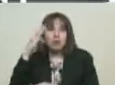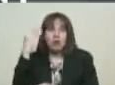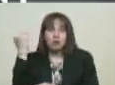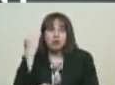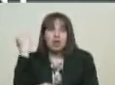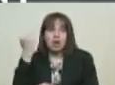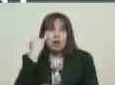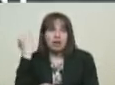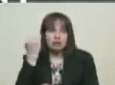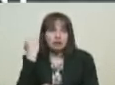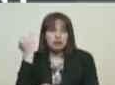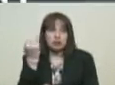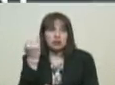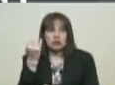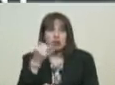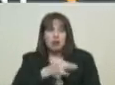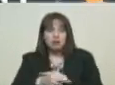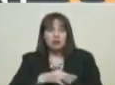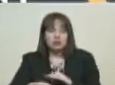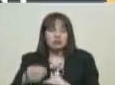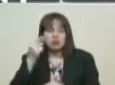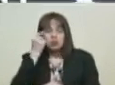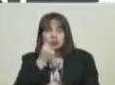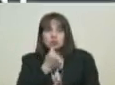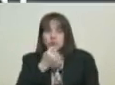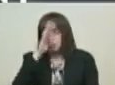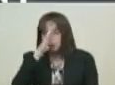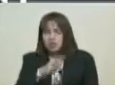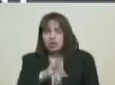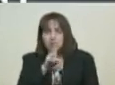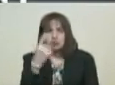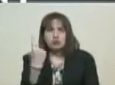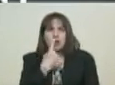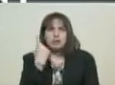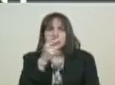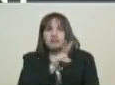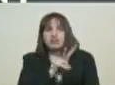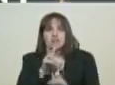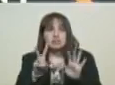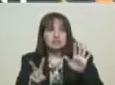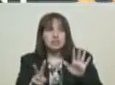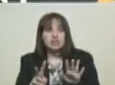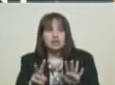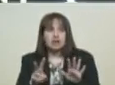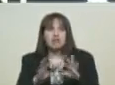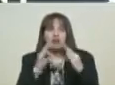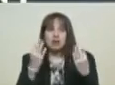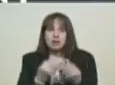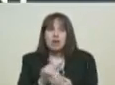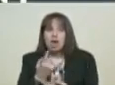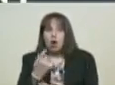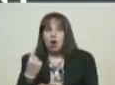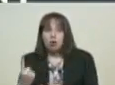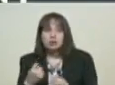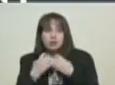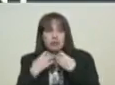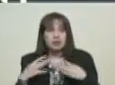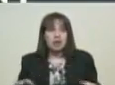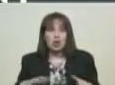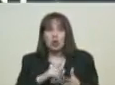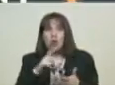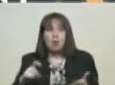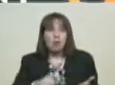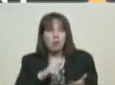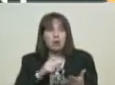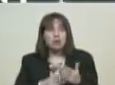y parte del municipio Sur. Pero de forma directa 27 familias, de las cuales 11 perdieron por completo su vivienda y por supuesto pues